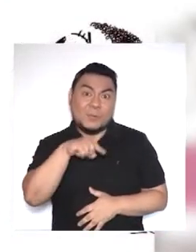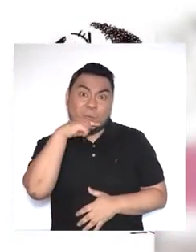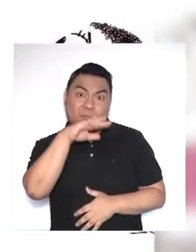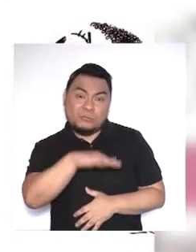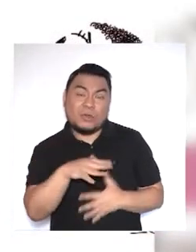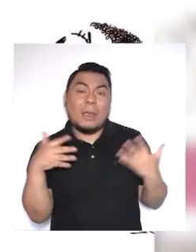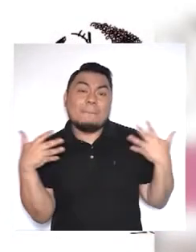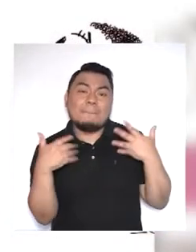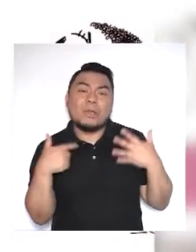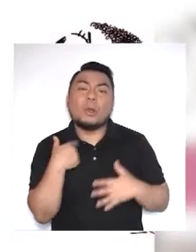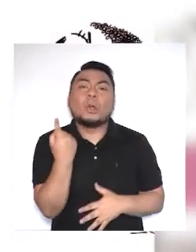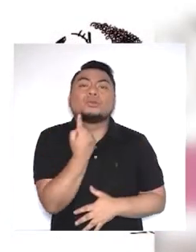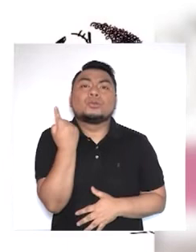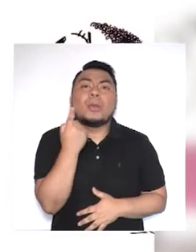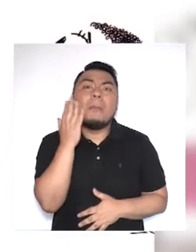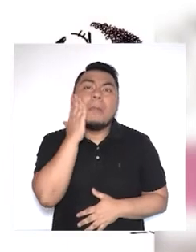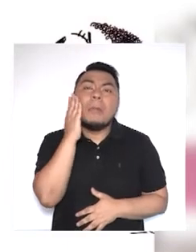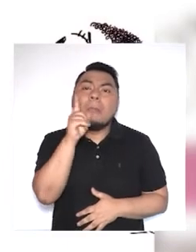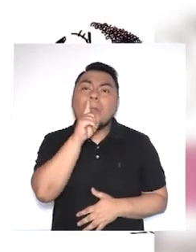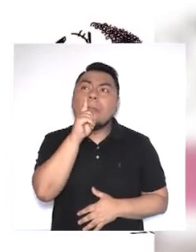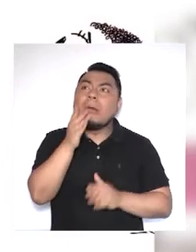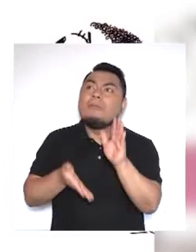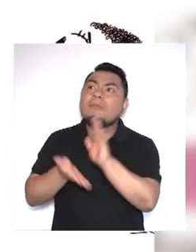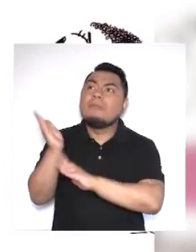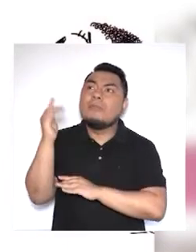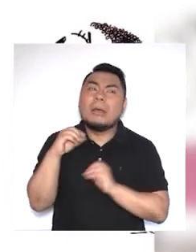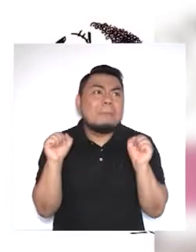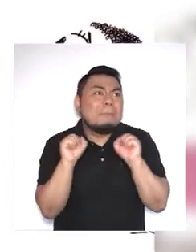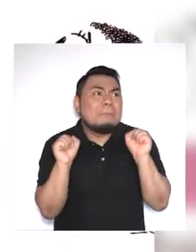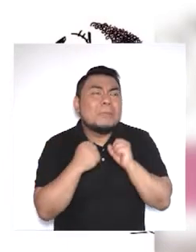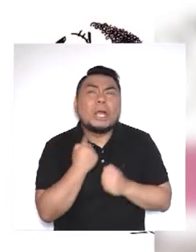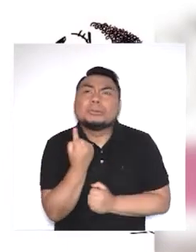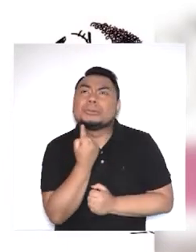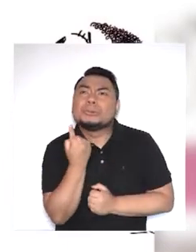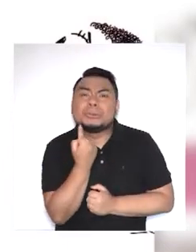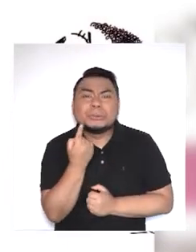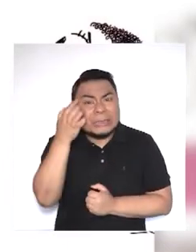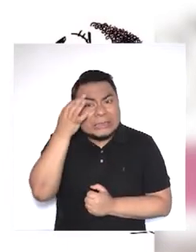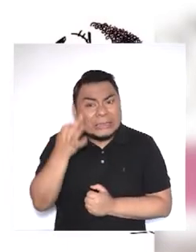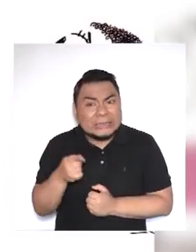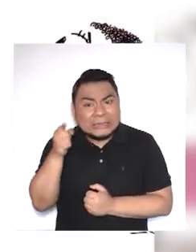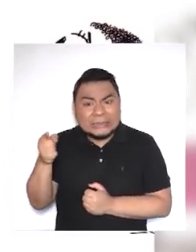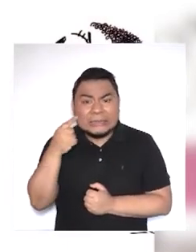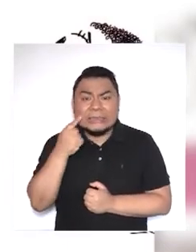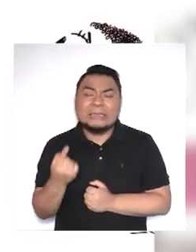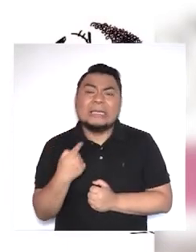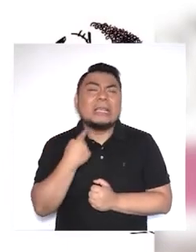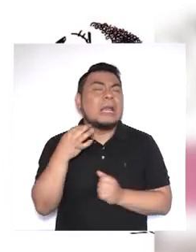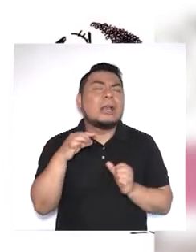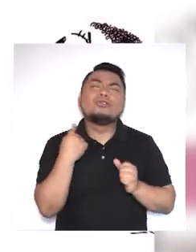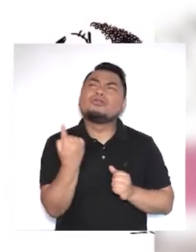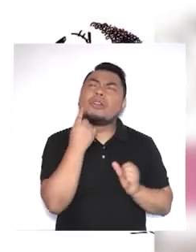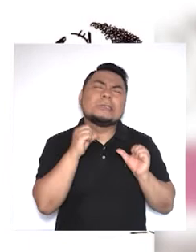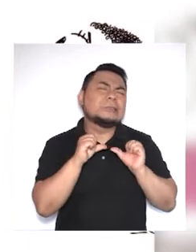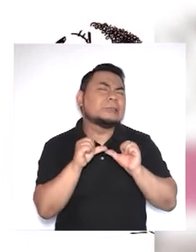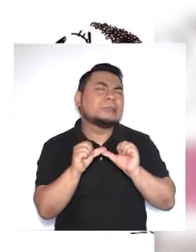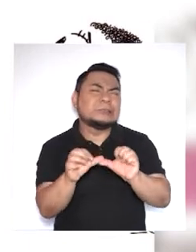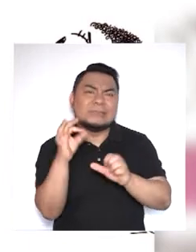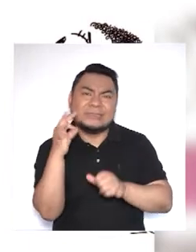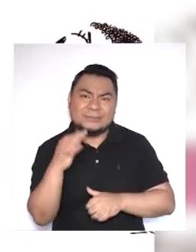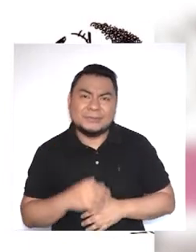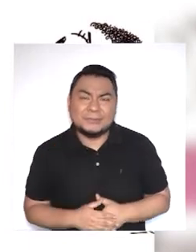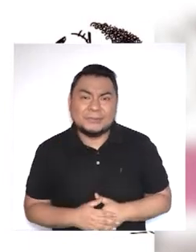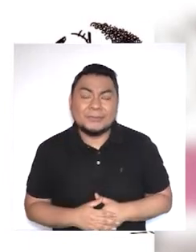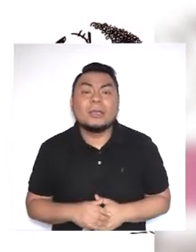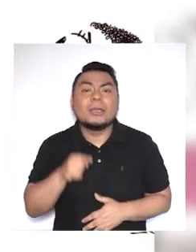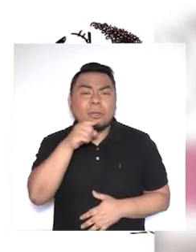a quedarse sola cuando mamá y papá salían, porque creía que la iban a dejar para siempre.